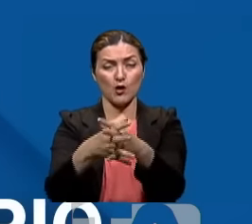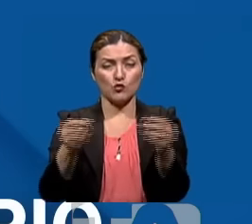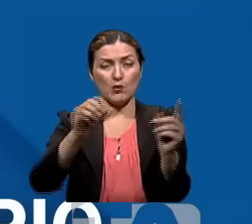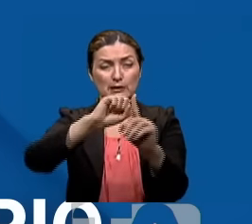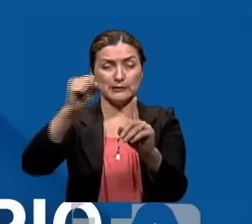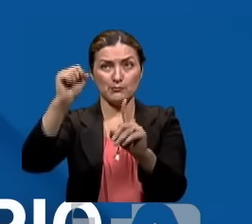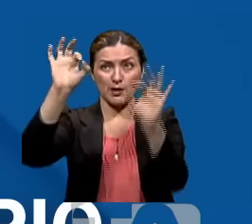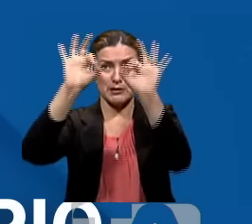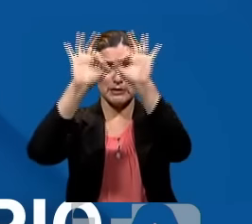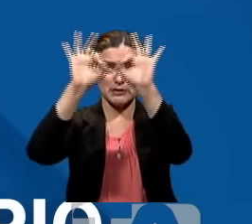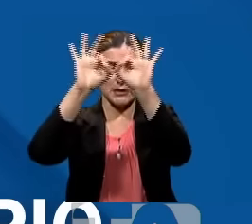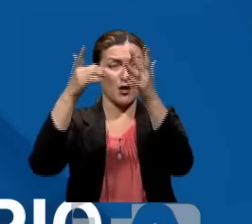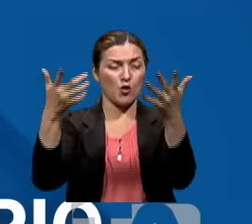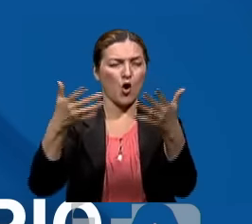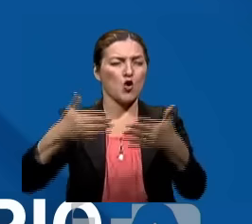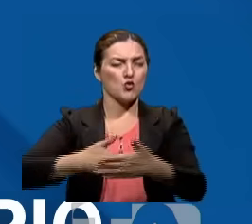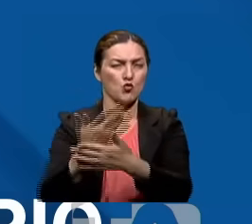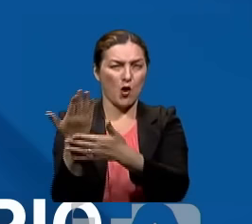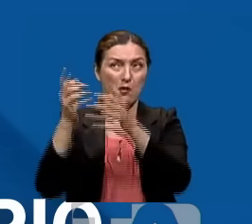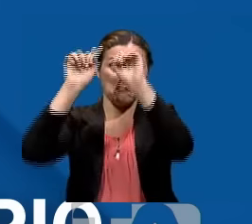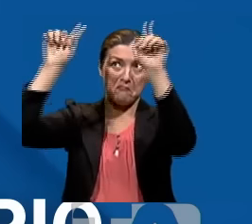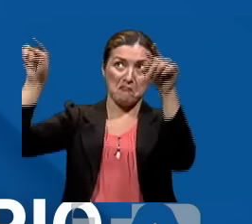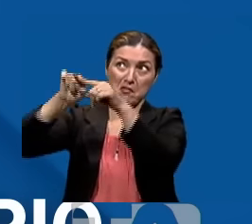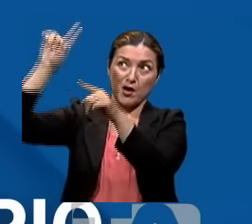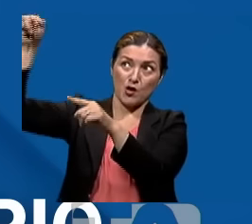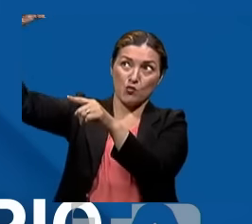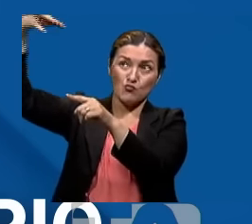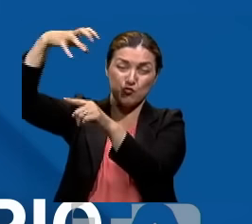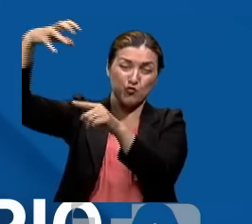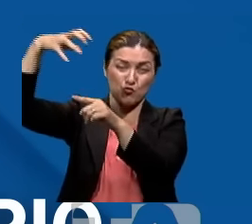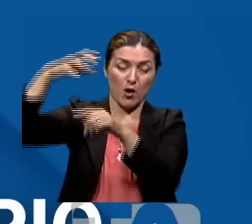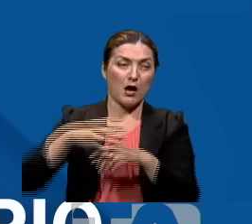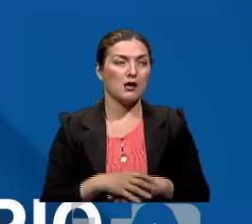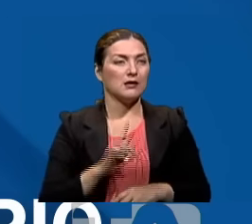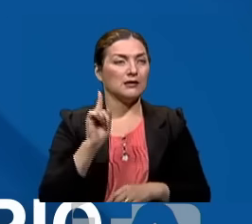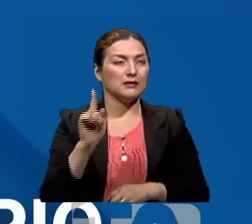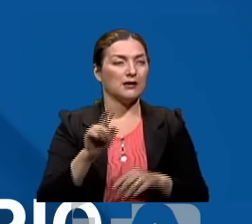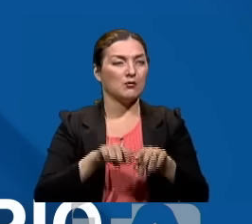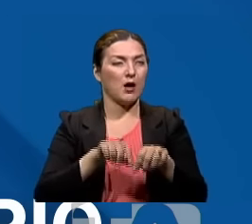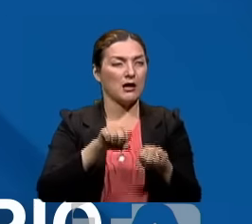sistemas energéticos, redirigir las finanzas de actividades dañinas y cambiar el